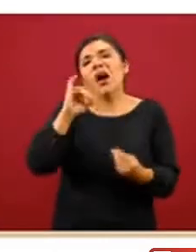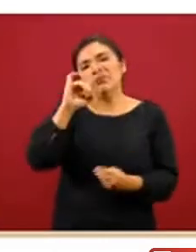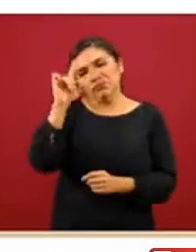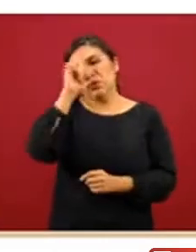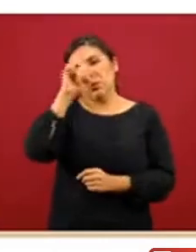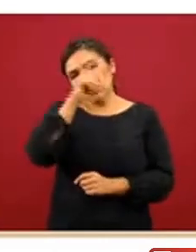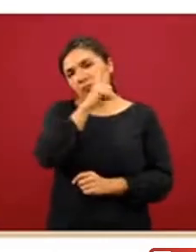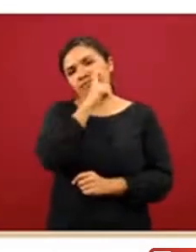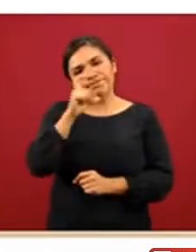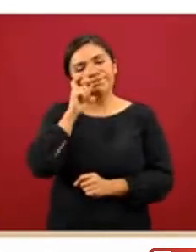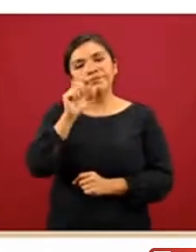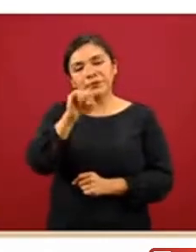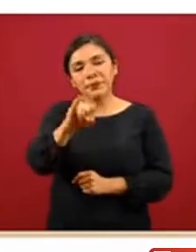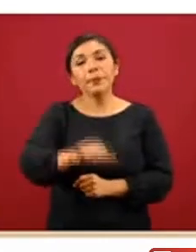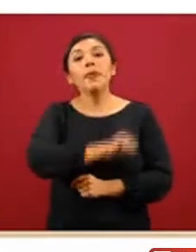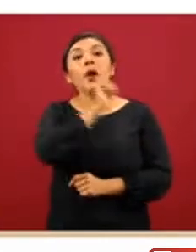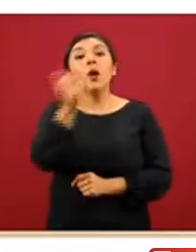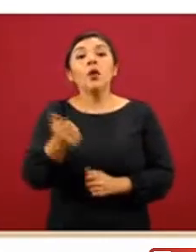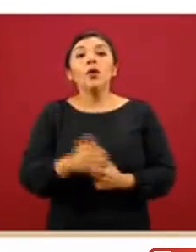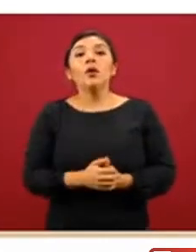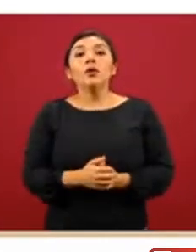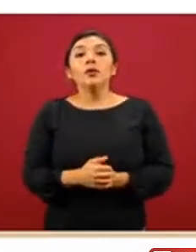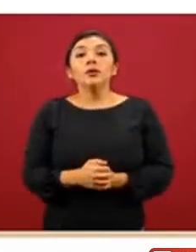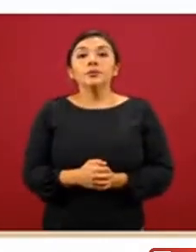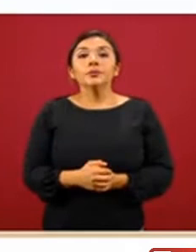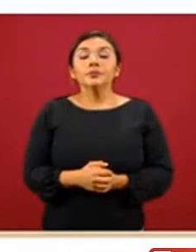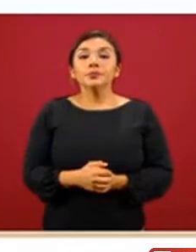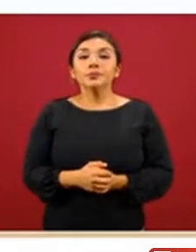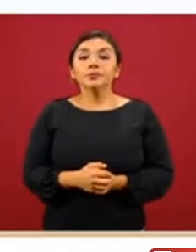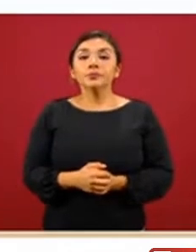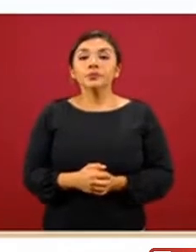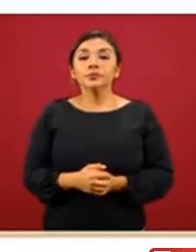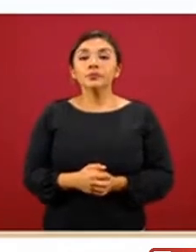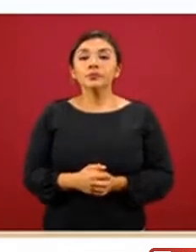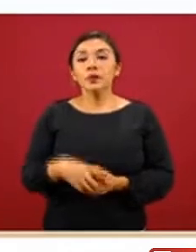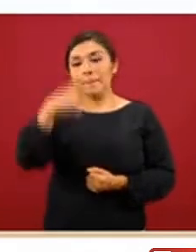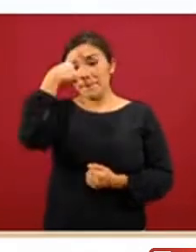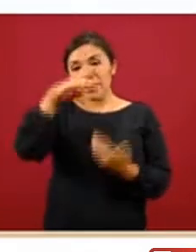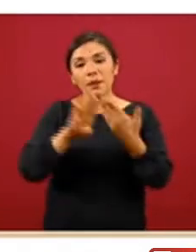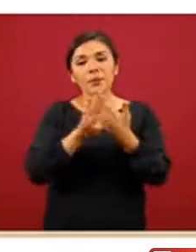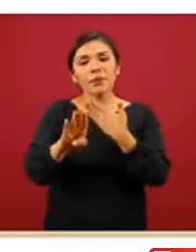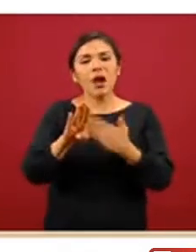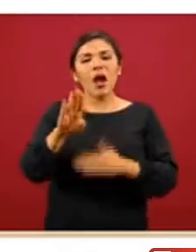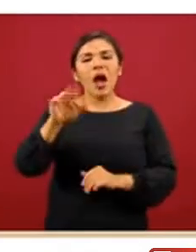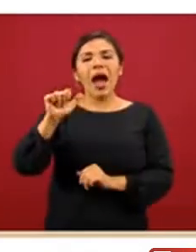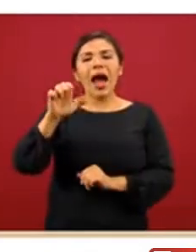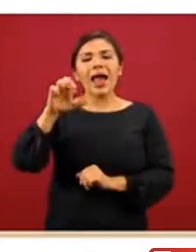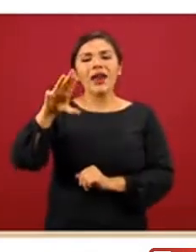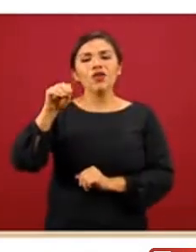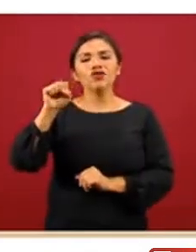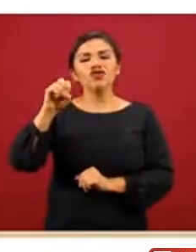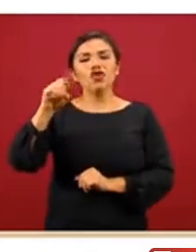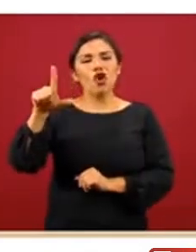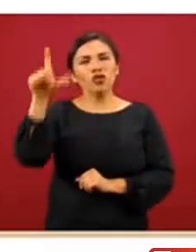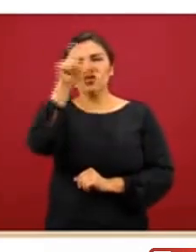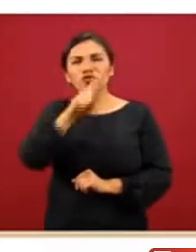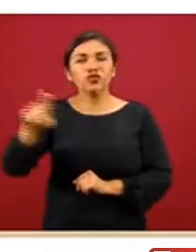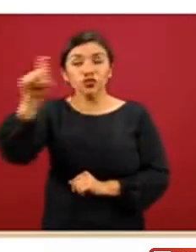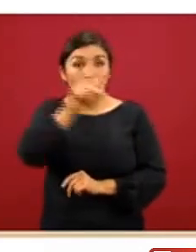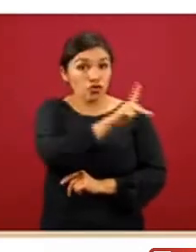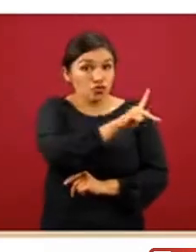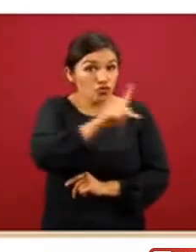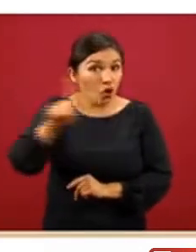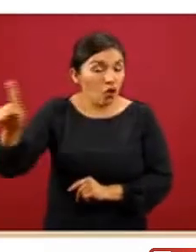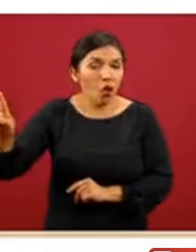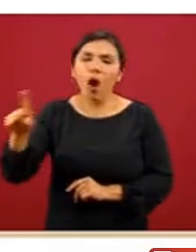recomendamos. Y después tenemos aquellos prevención de aerosoles. Recordemos que no son en todas las áreas, y aquí es